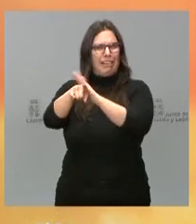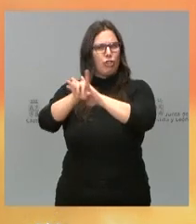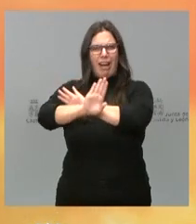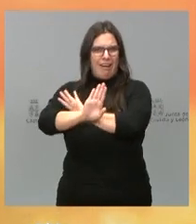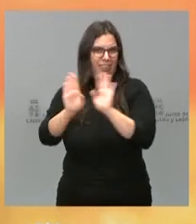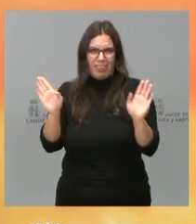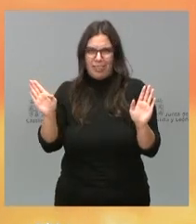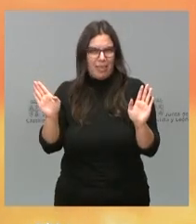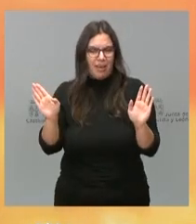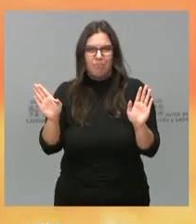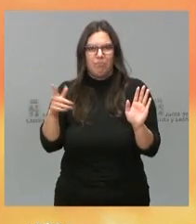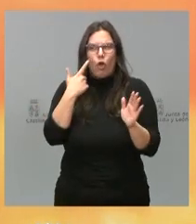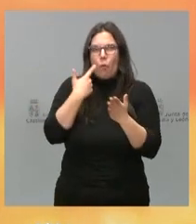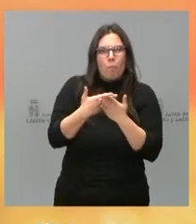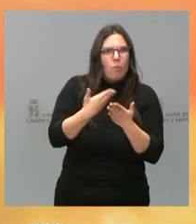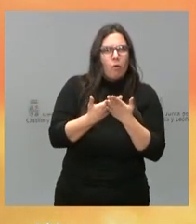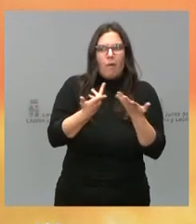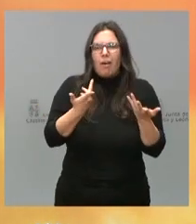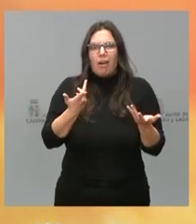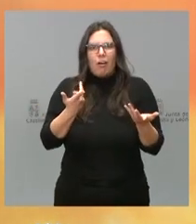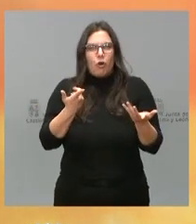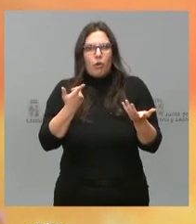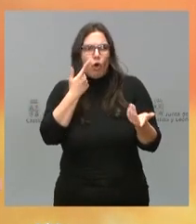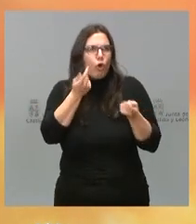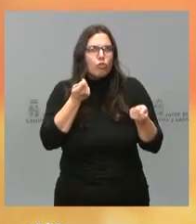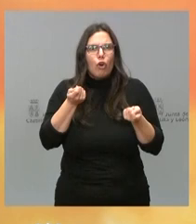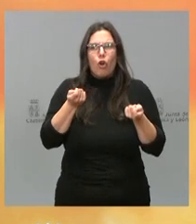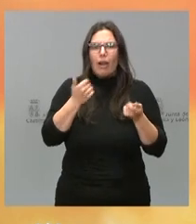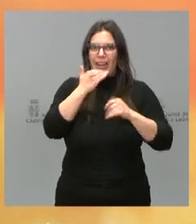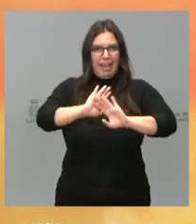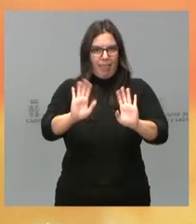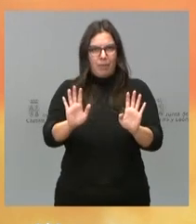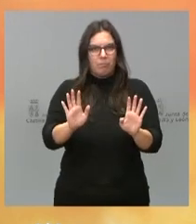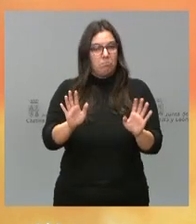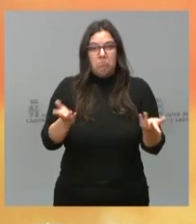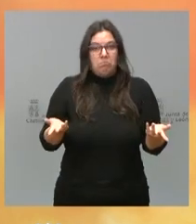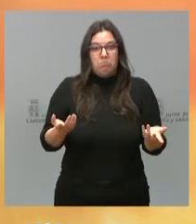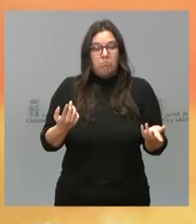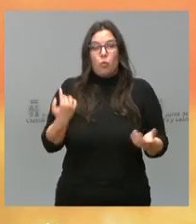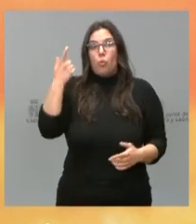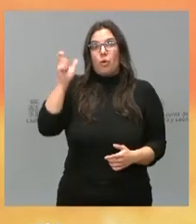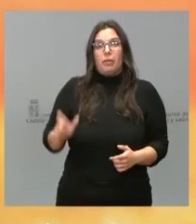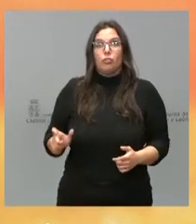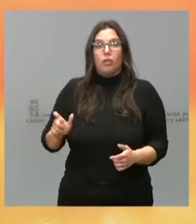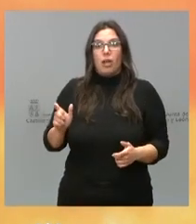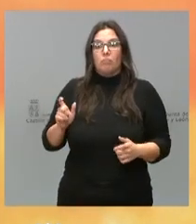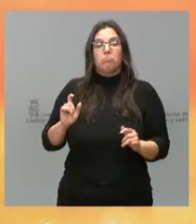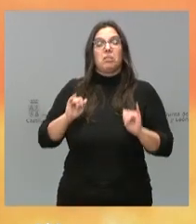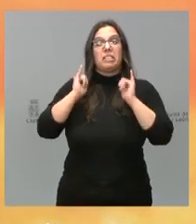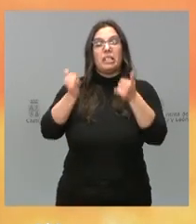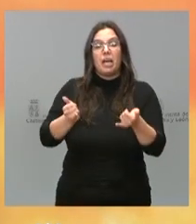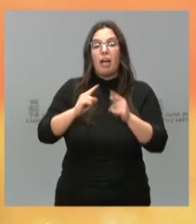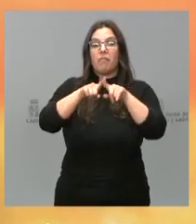hacer ningún ningún control previo llegan compra la familia